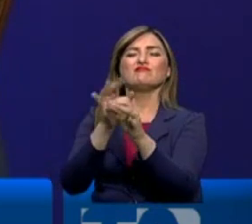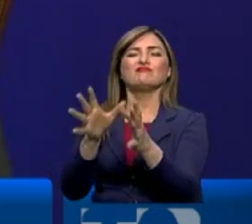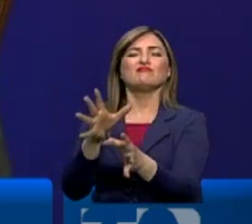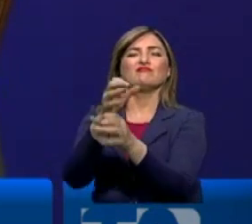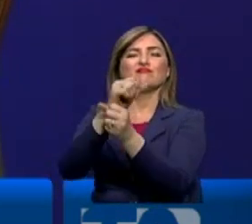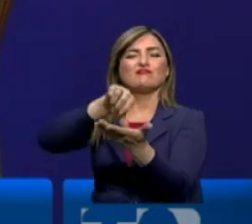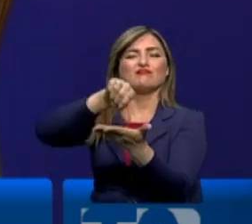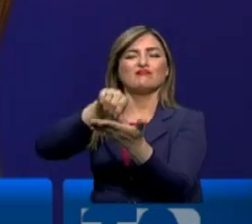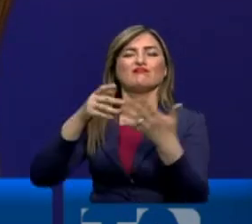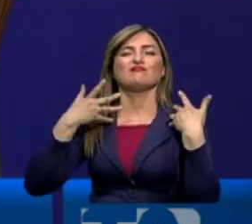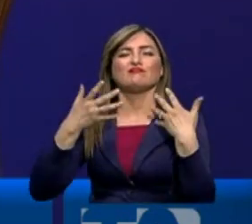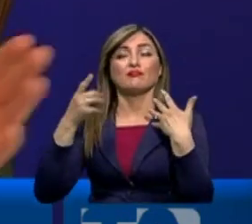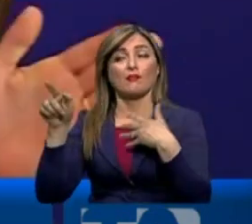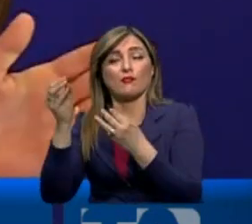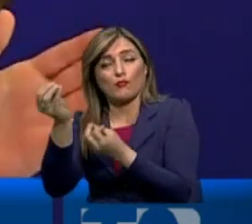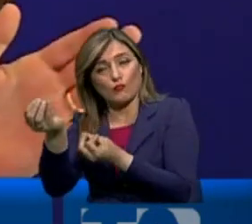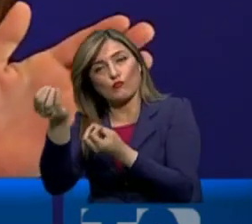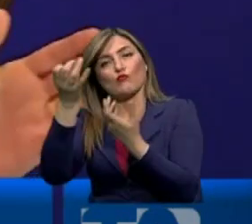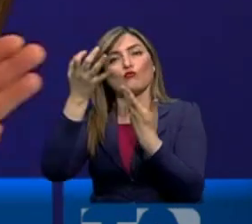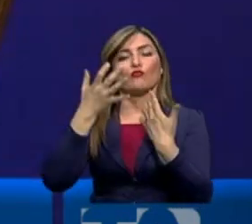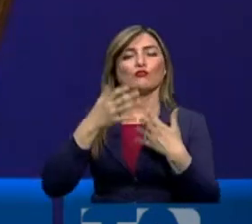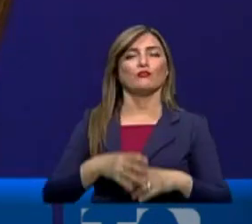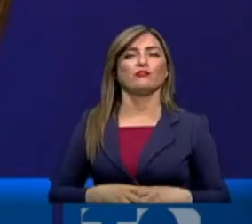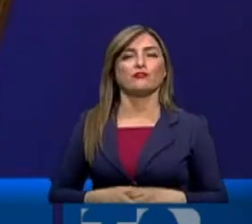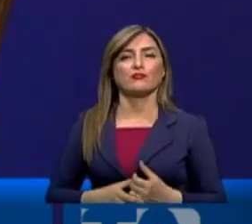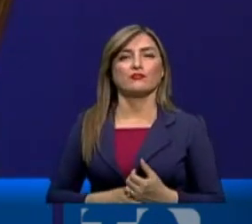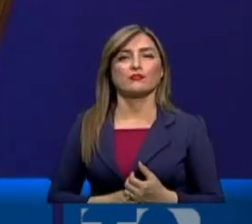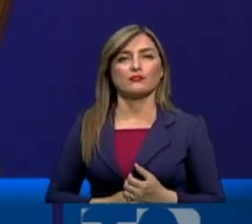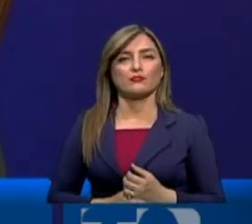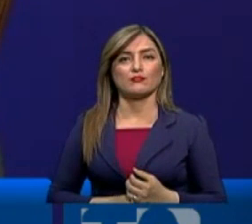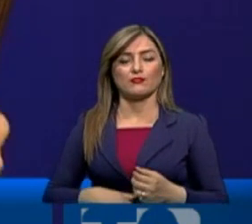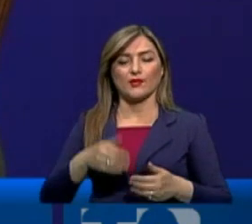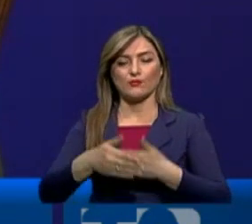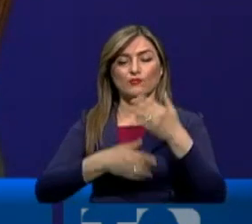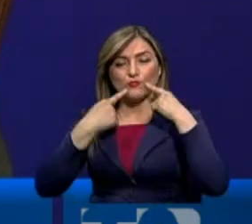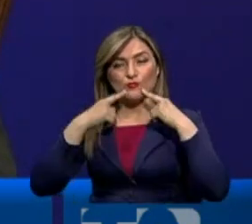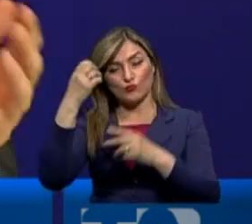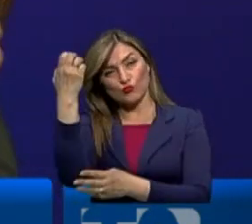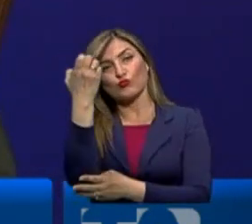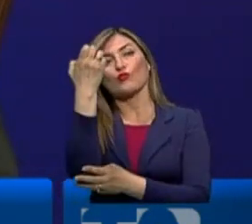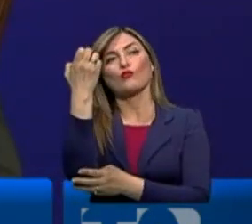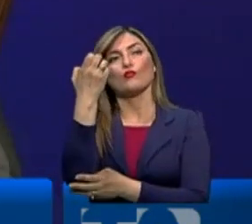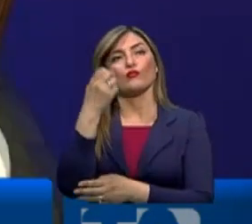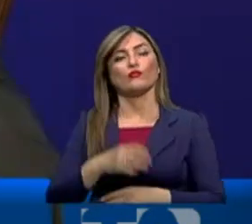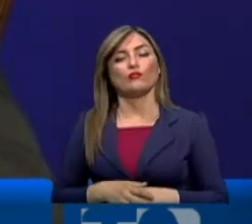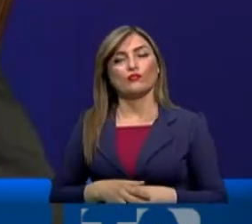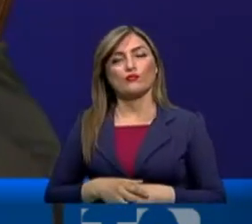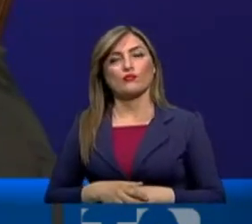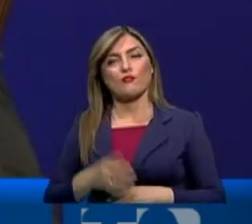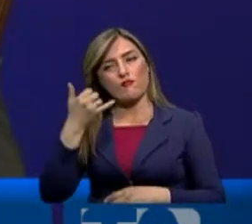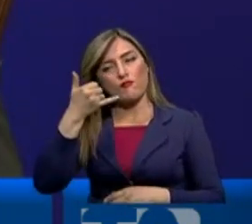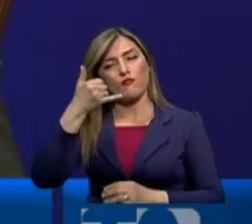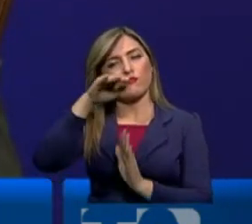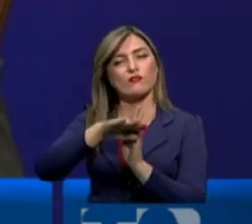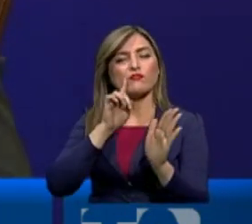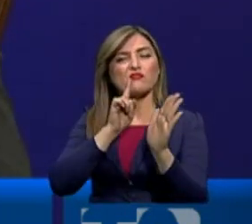Guayaquil nos han manifestado que en el transcurso del estado de excepción han recibido menos llamadas,